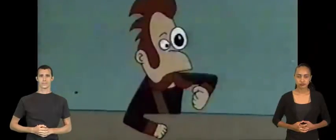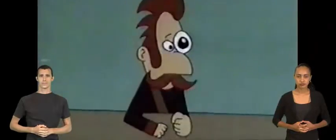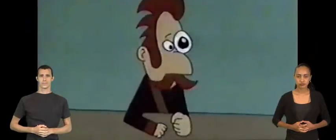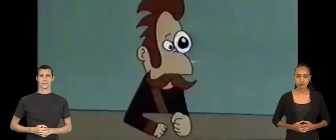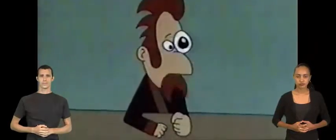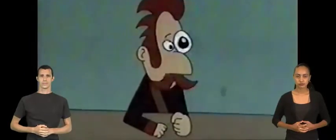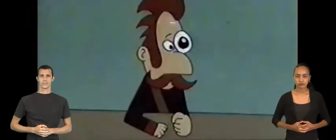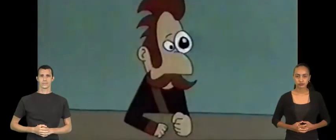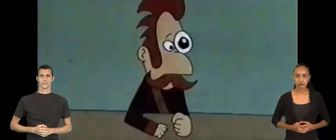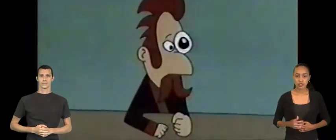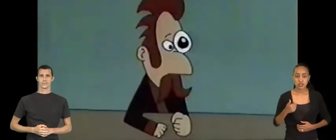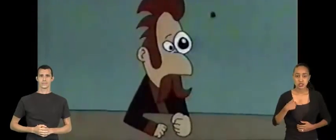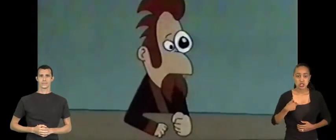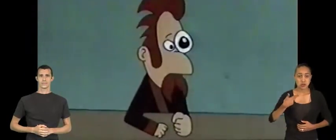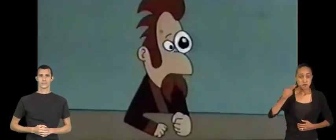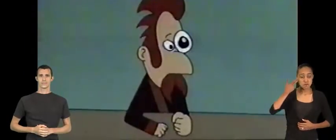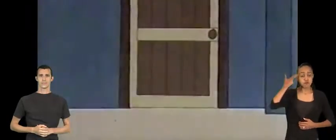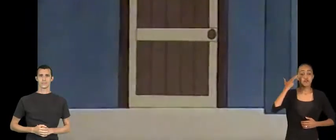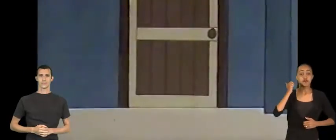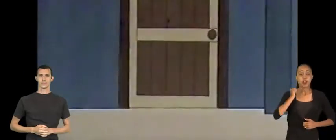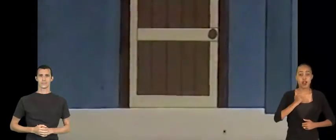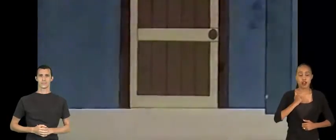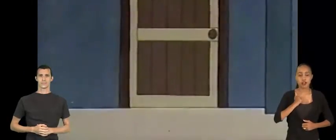Usted verá que me van a fusilar, Josú.